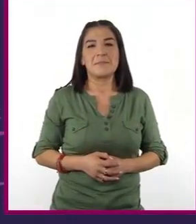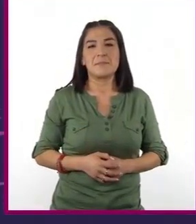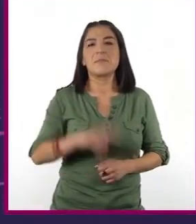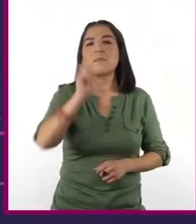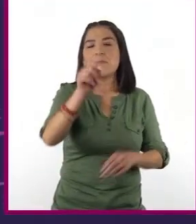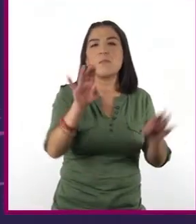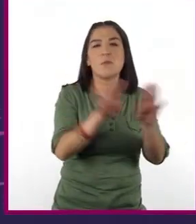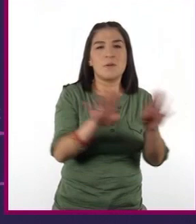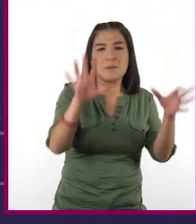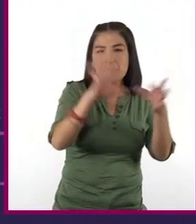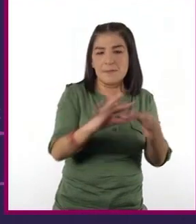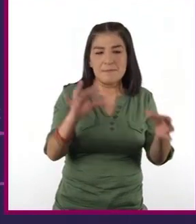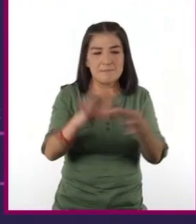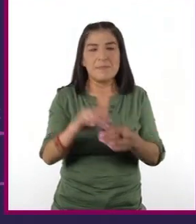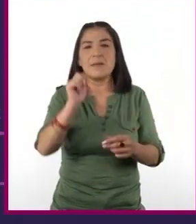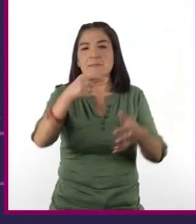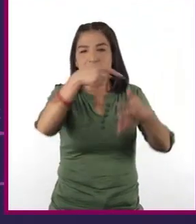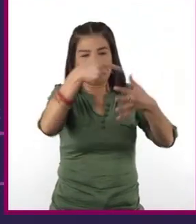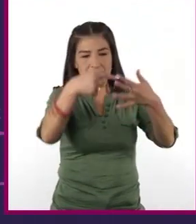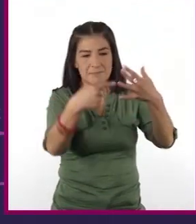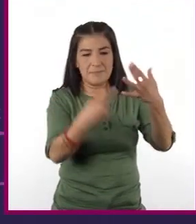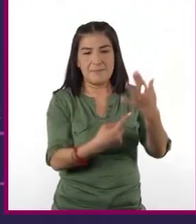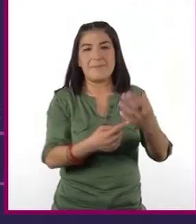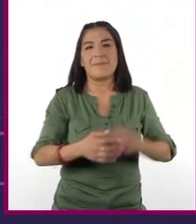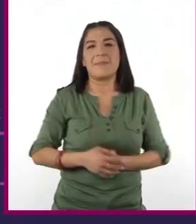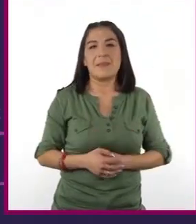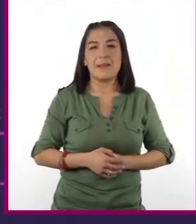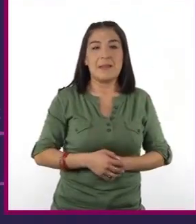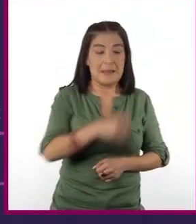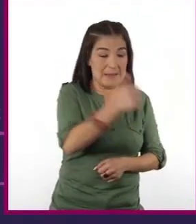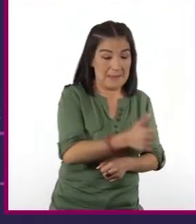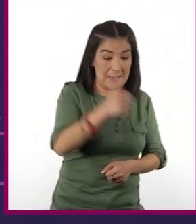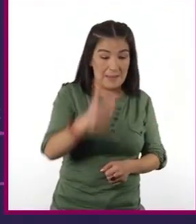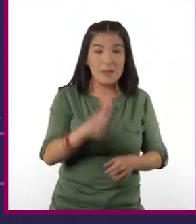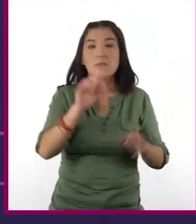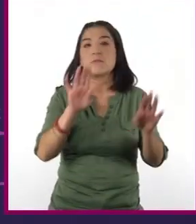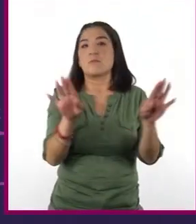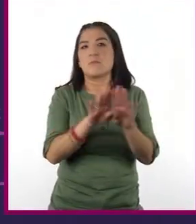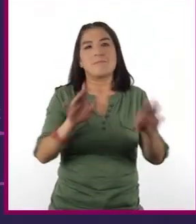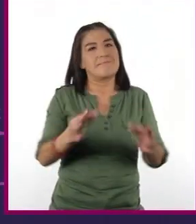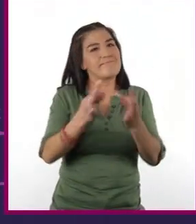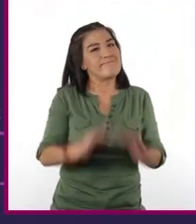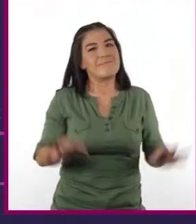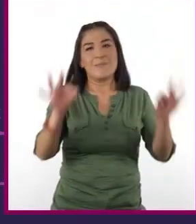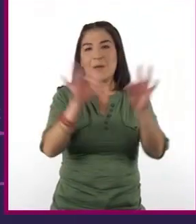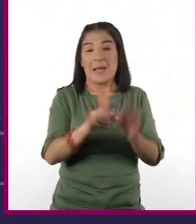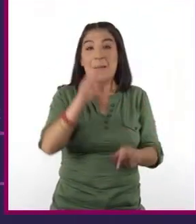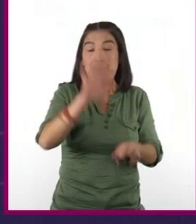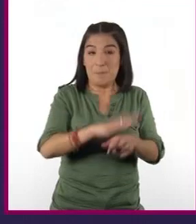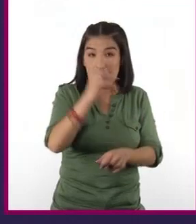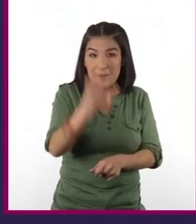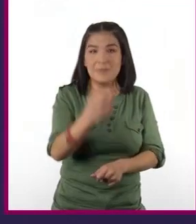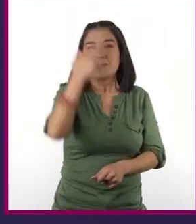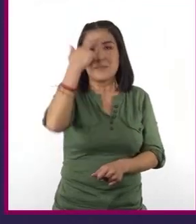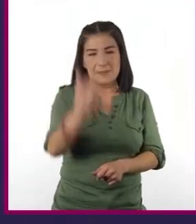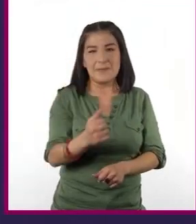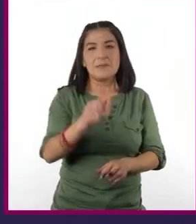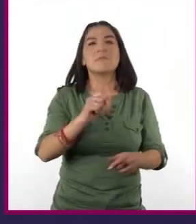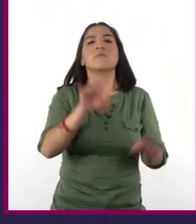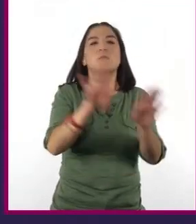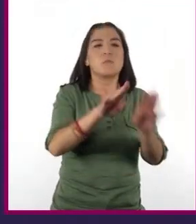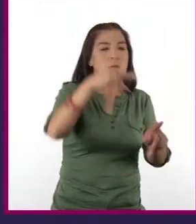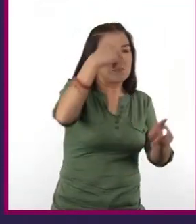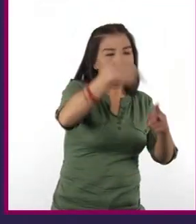Detalles de las partes. En las antologías, cada apartado es de suma importancia. Es por ello que deben estar